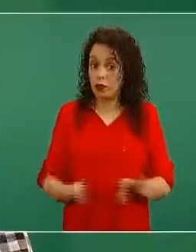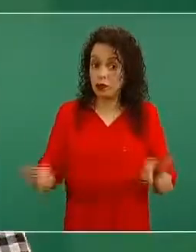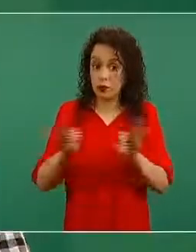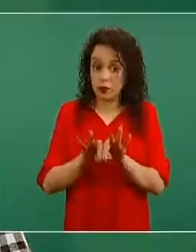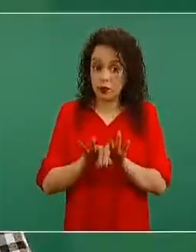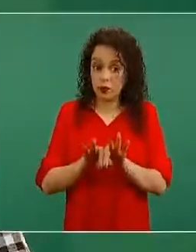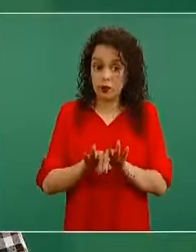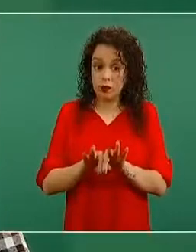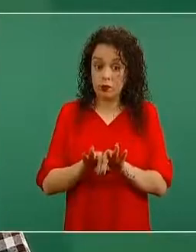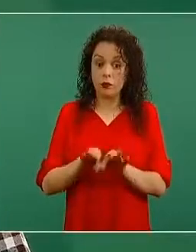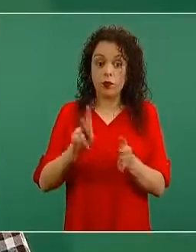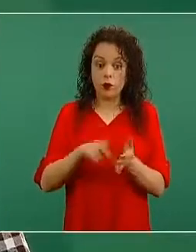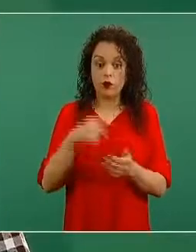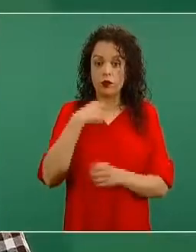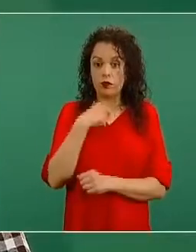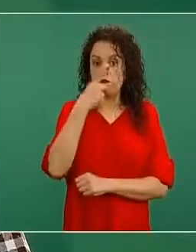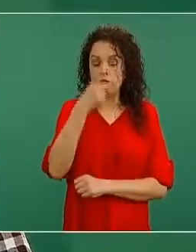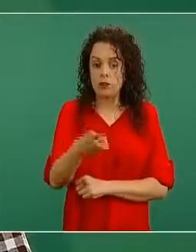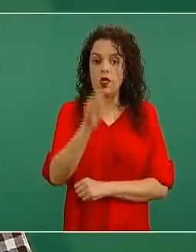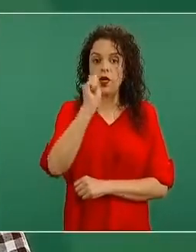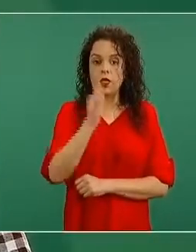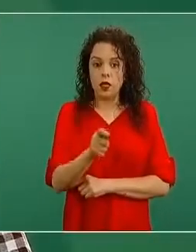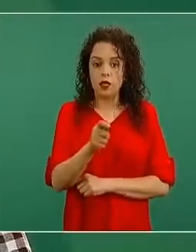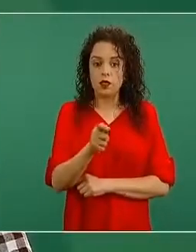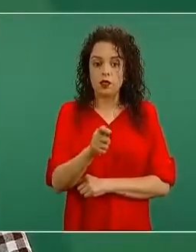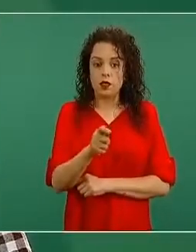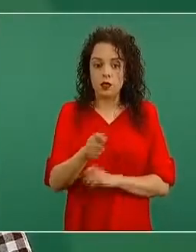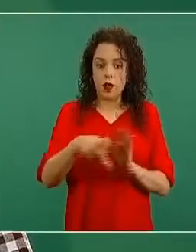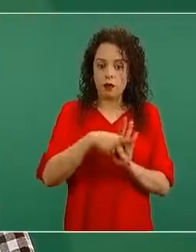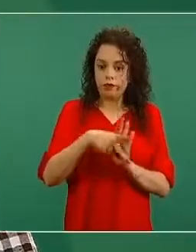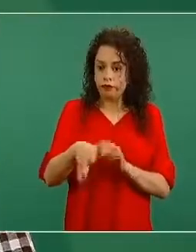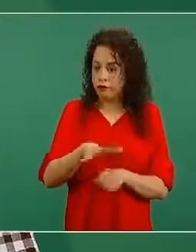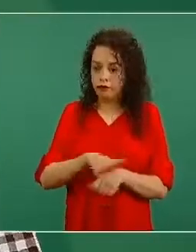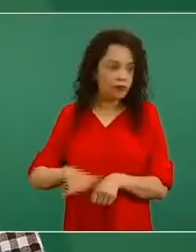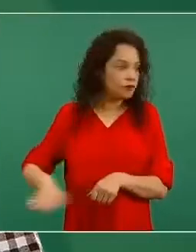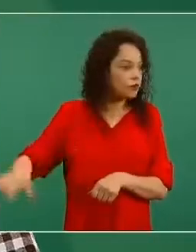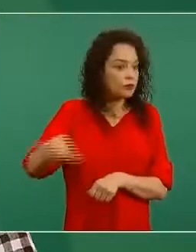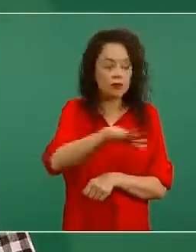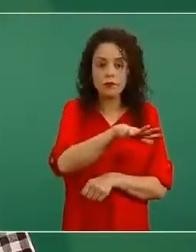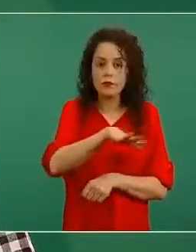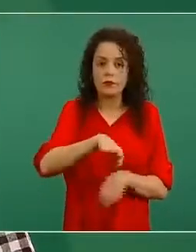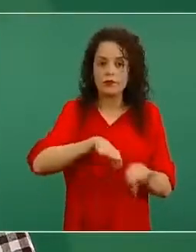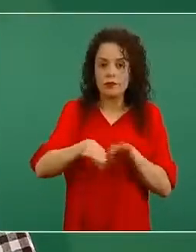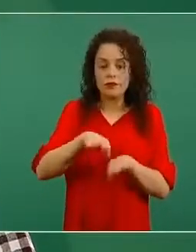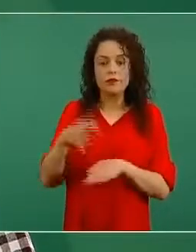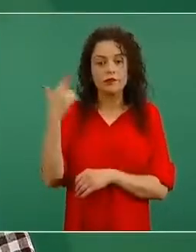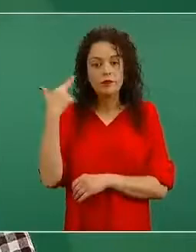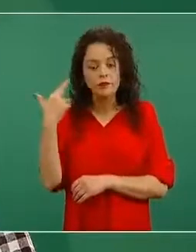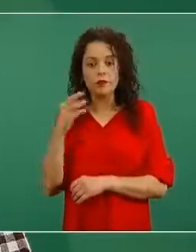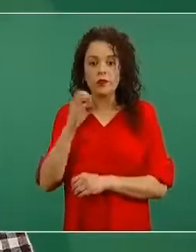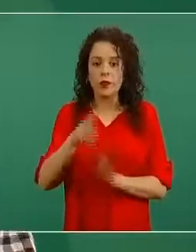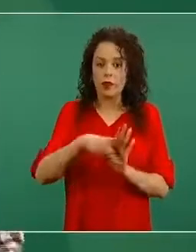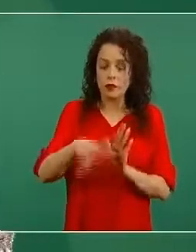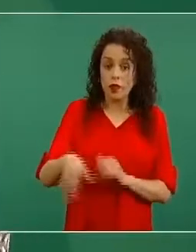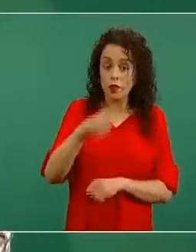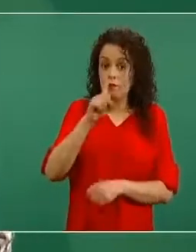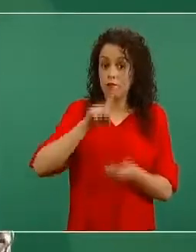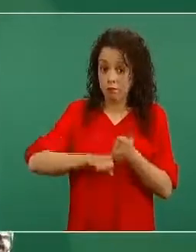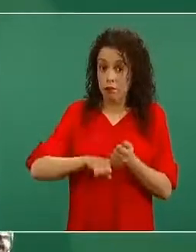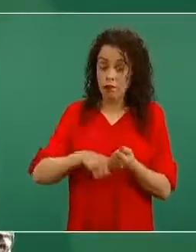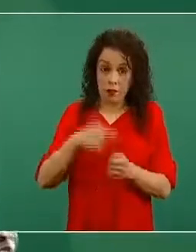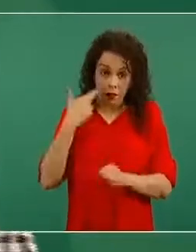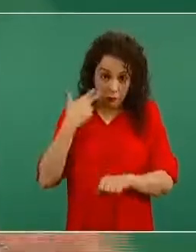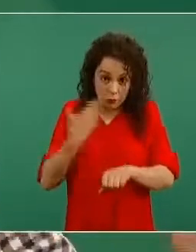vuelvo a referirme a la utilidad social de la prensa responsable. Si alguien de la prensa responsable identifica un